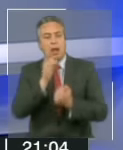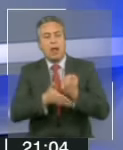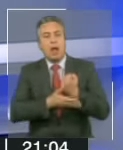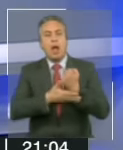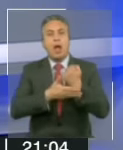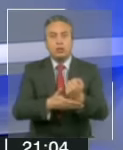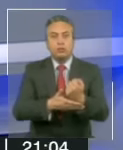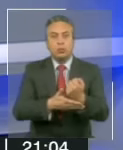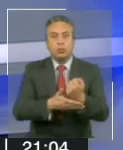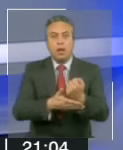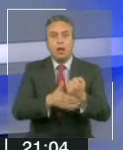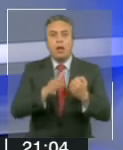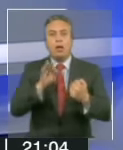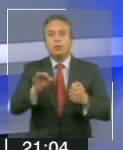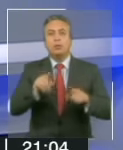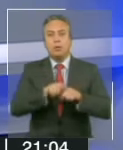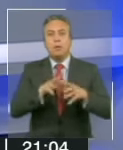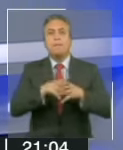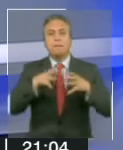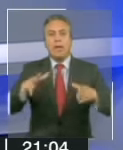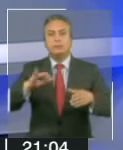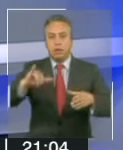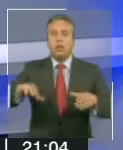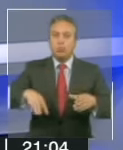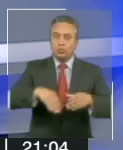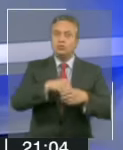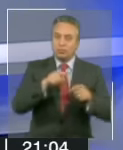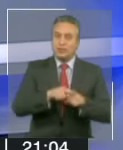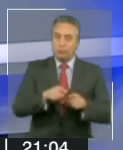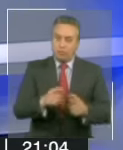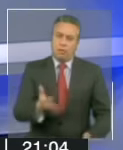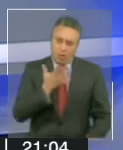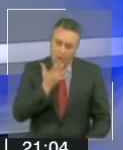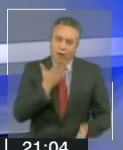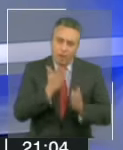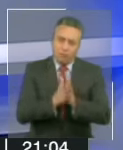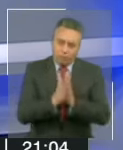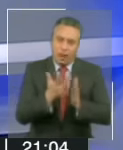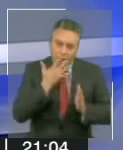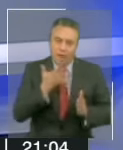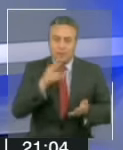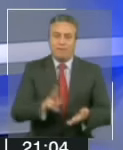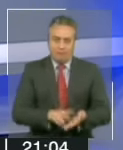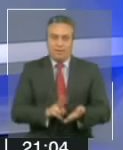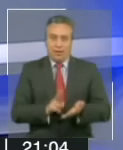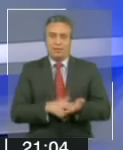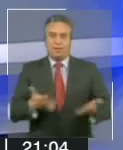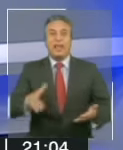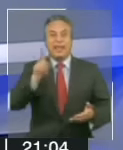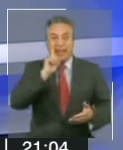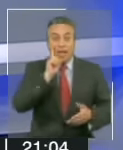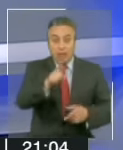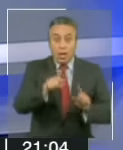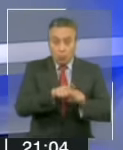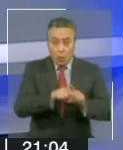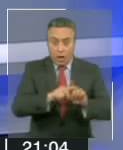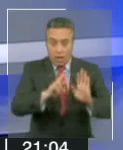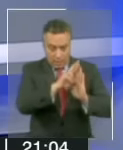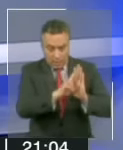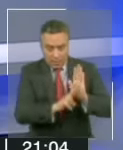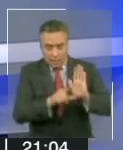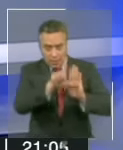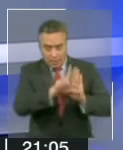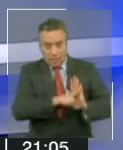más inclusivo el Congreso. Hablemos en serio. Quienes hacen las reglas son los primeros llamados a